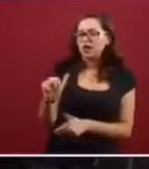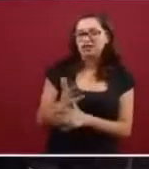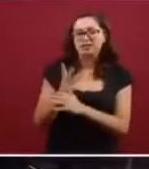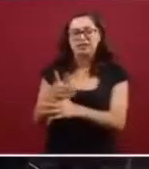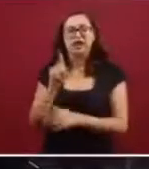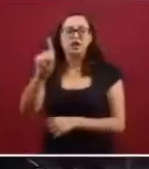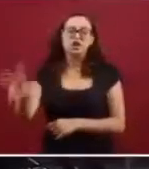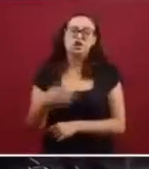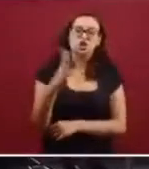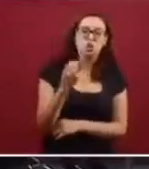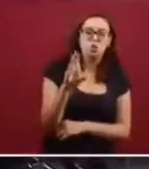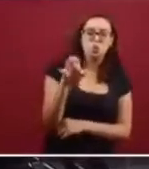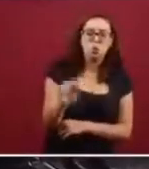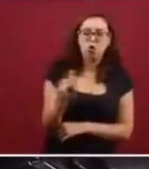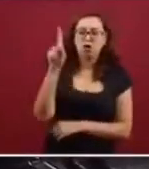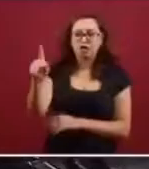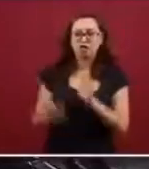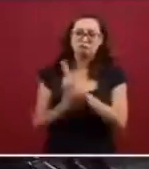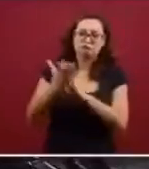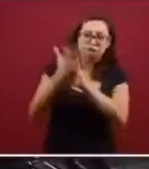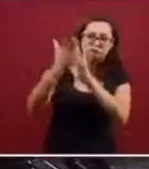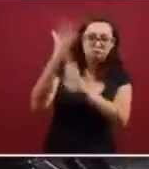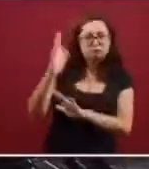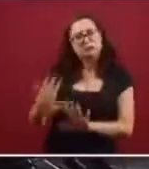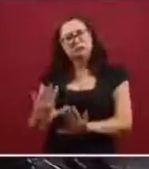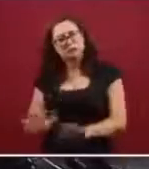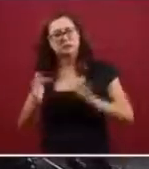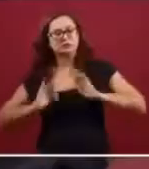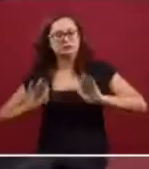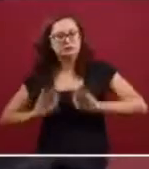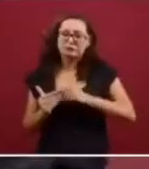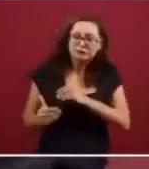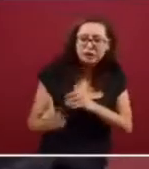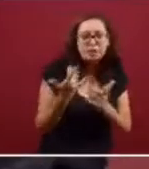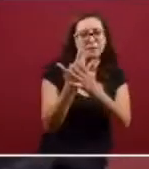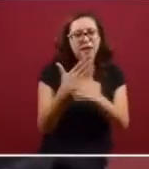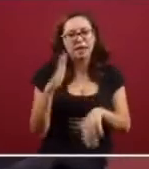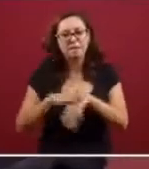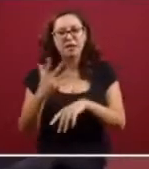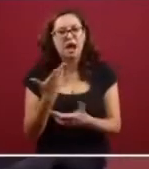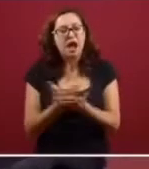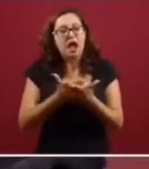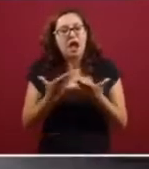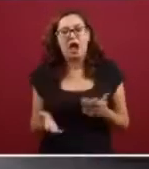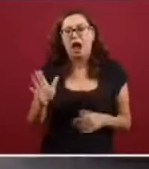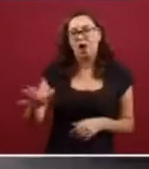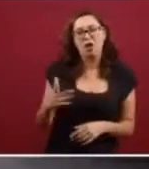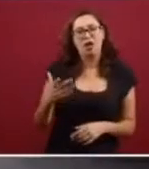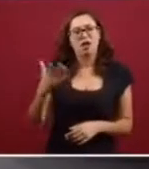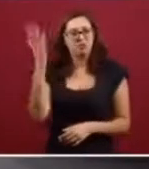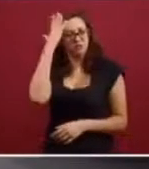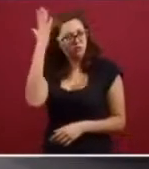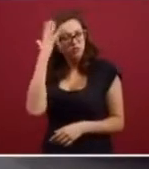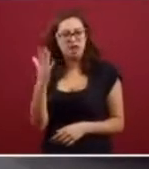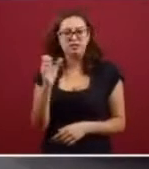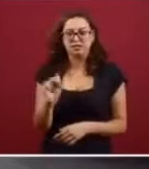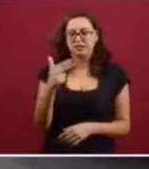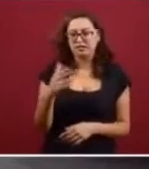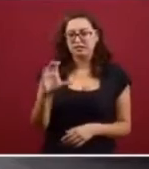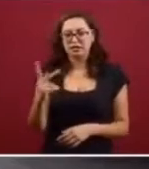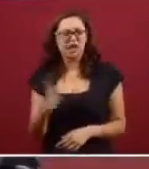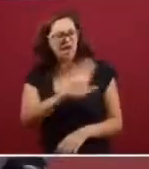la refinería de Dos Bocas hay que pensarla más, tardarnos un poco más. ¿Qué pasa cuando el titular de Hacienda le diga, no, presidente, no se puede? Lo